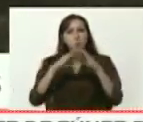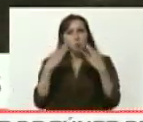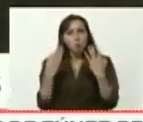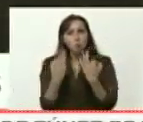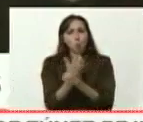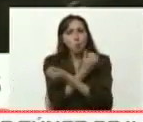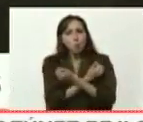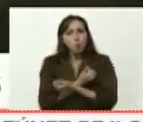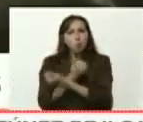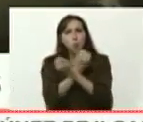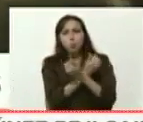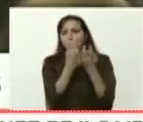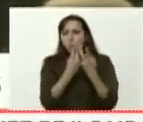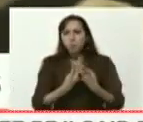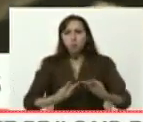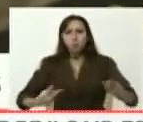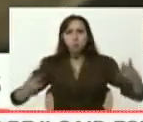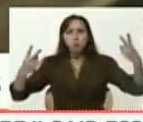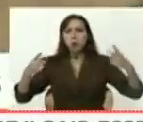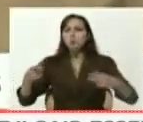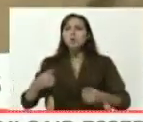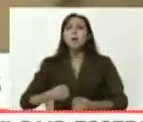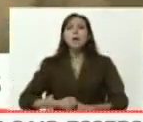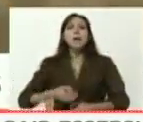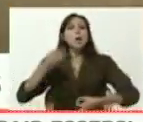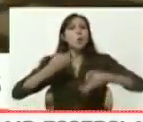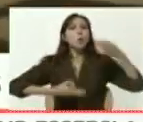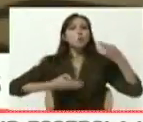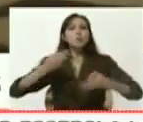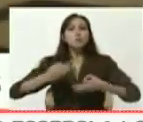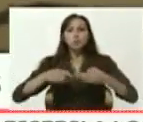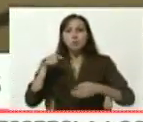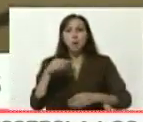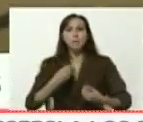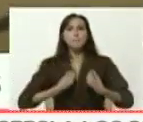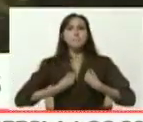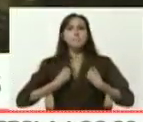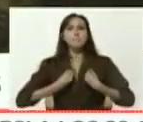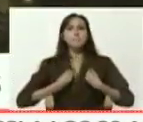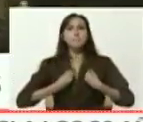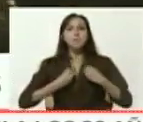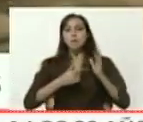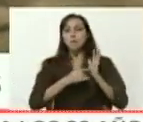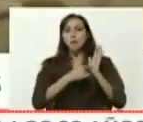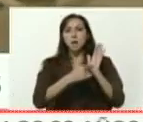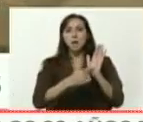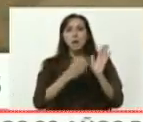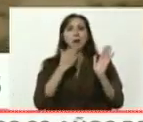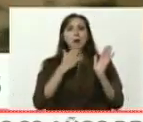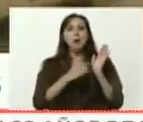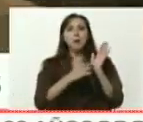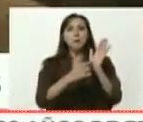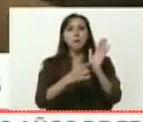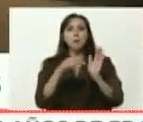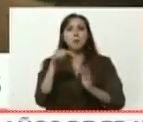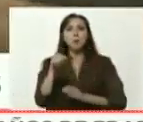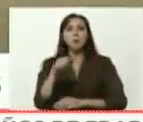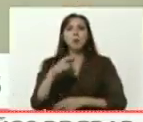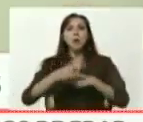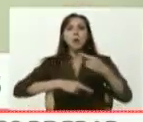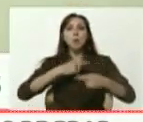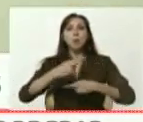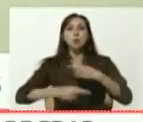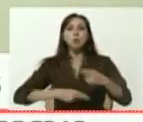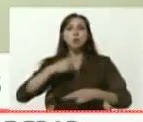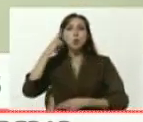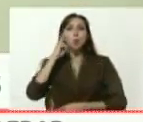una fuerte convicción de justicia, hicieron de su vida un referente de la Revolución Bolivariana. La defensa de